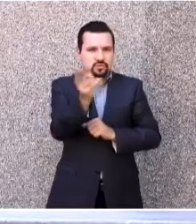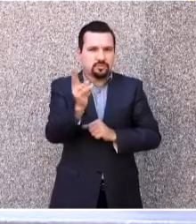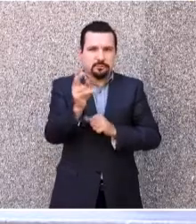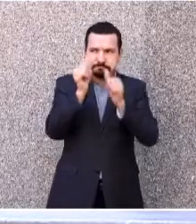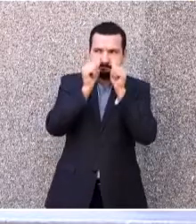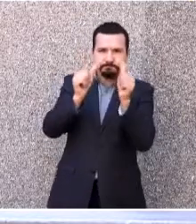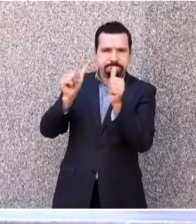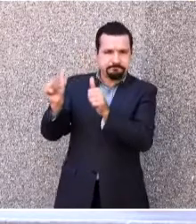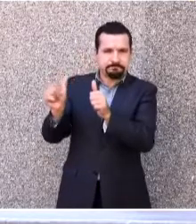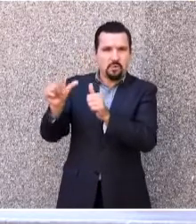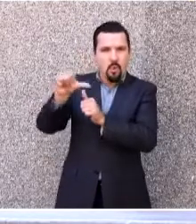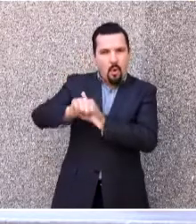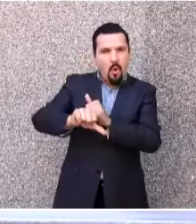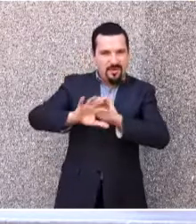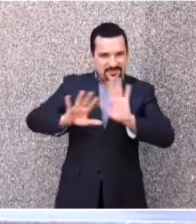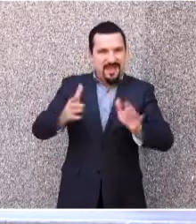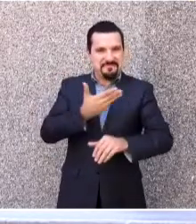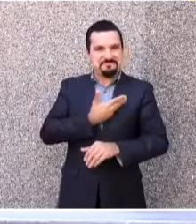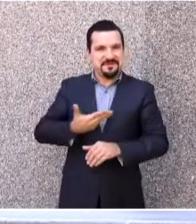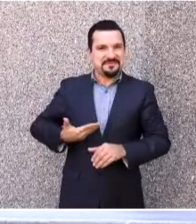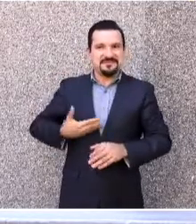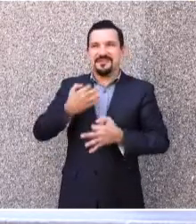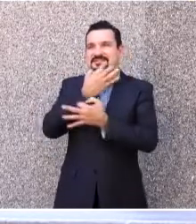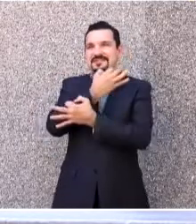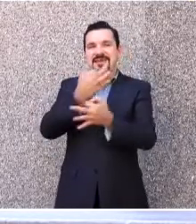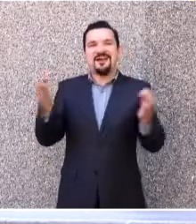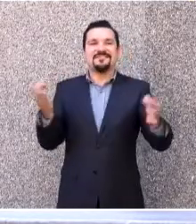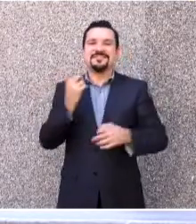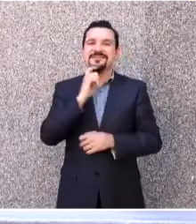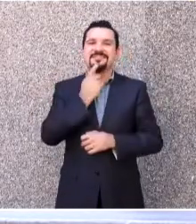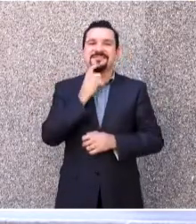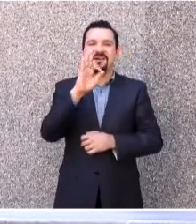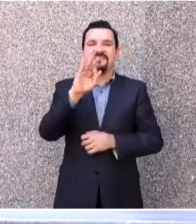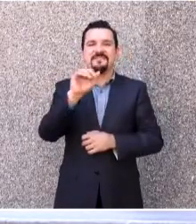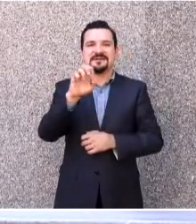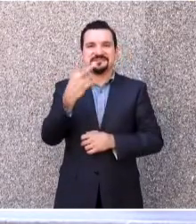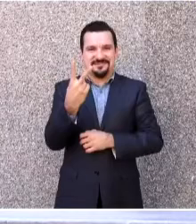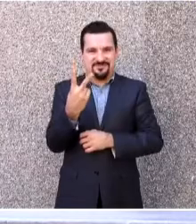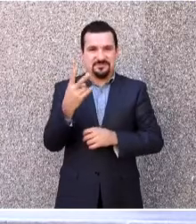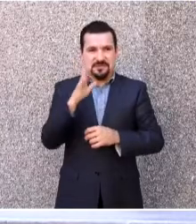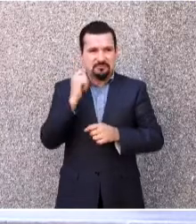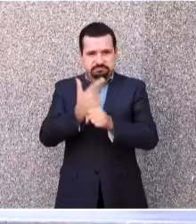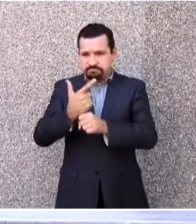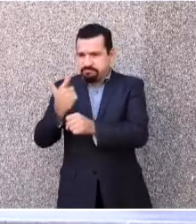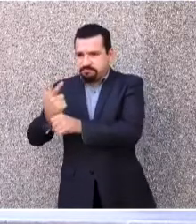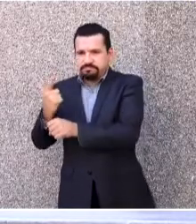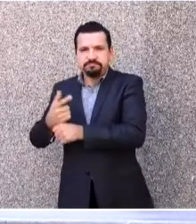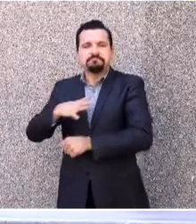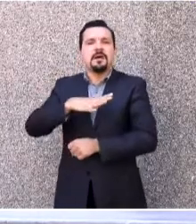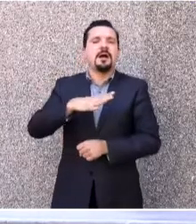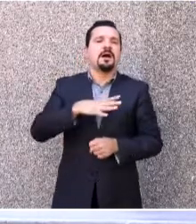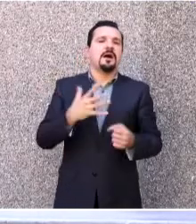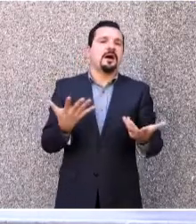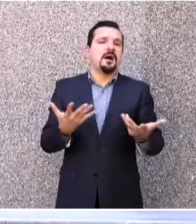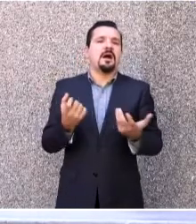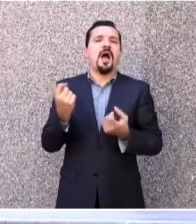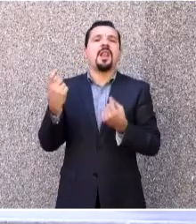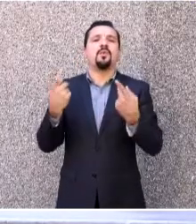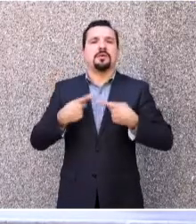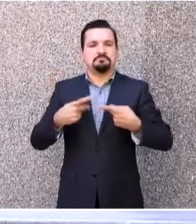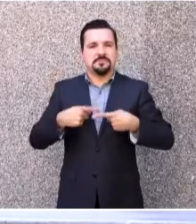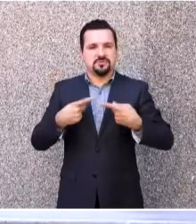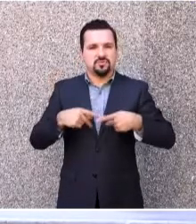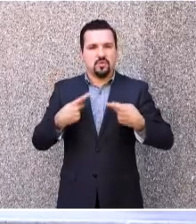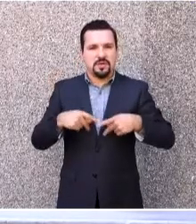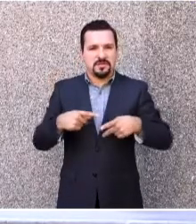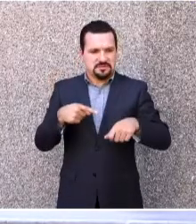escucharon, ya hoy el presidente dijo que estamos en la fase 2 porque ya se encontró que al menos hay un porcentaje